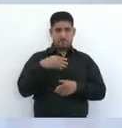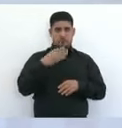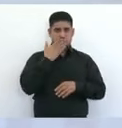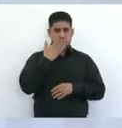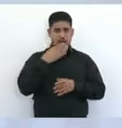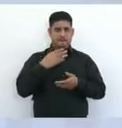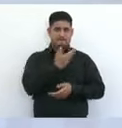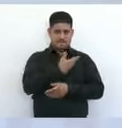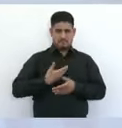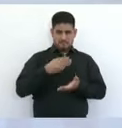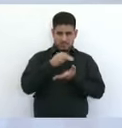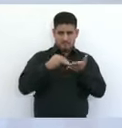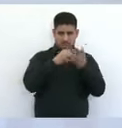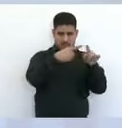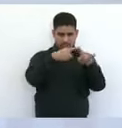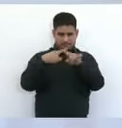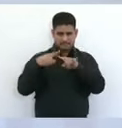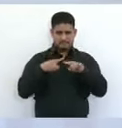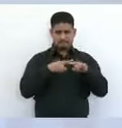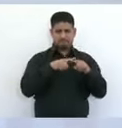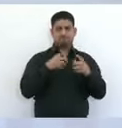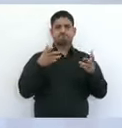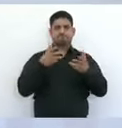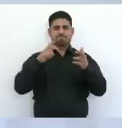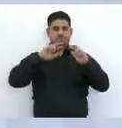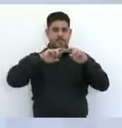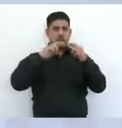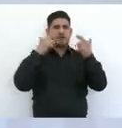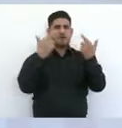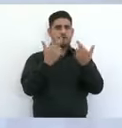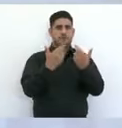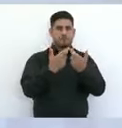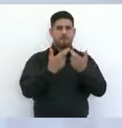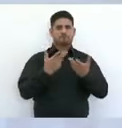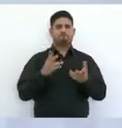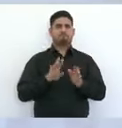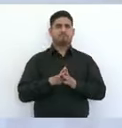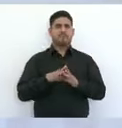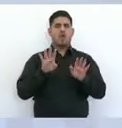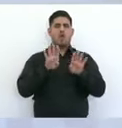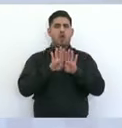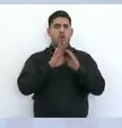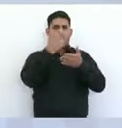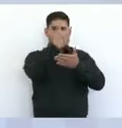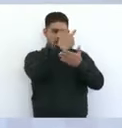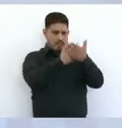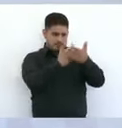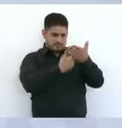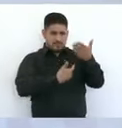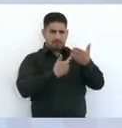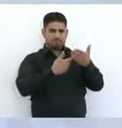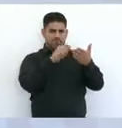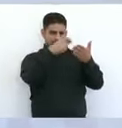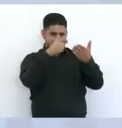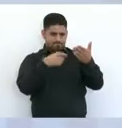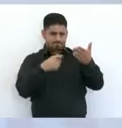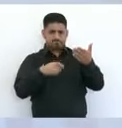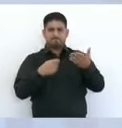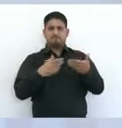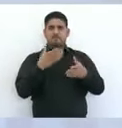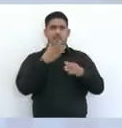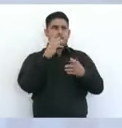de Sonora hicimos un inventario de obras